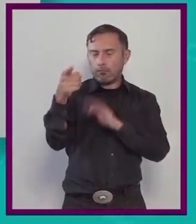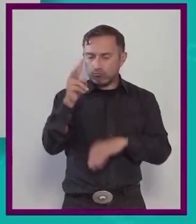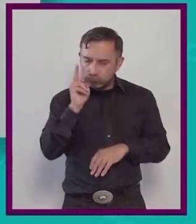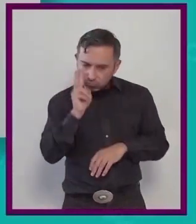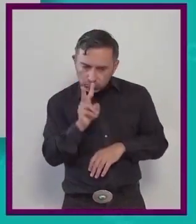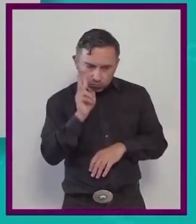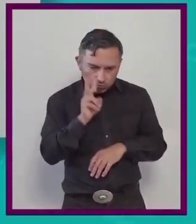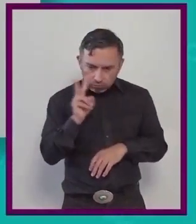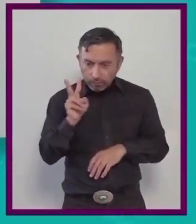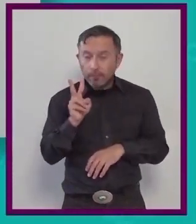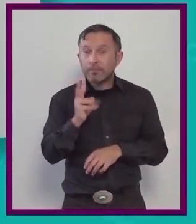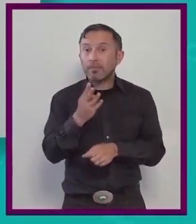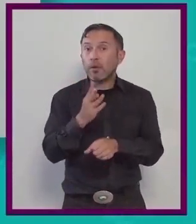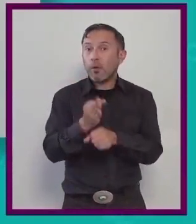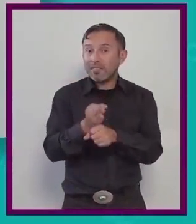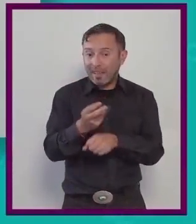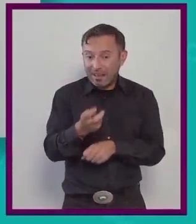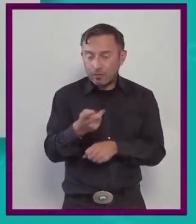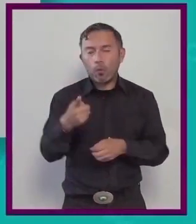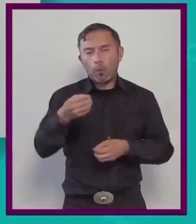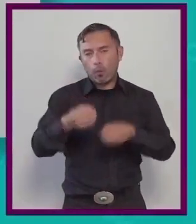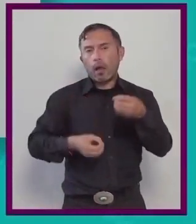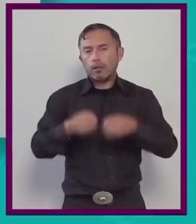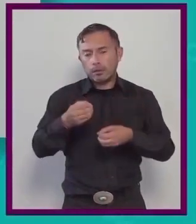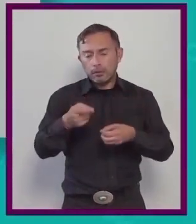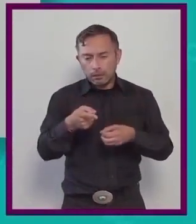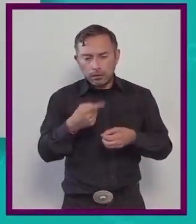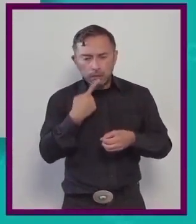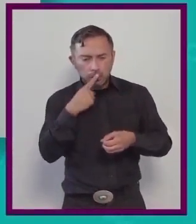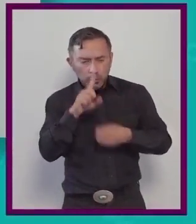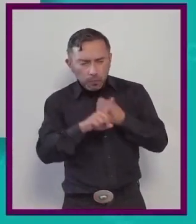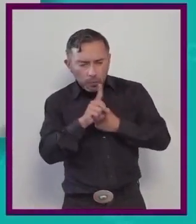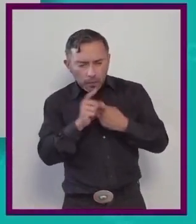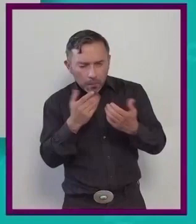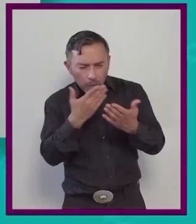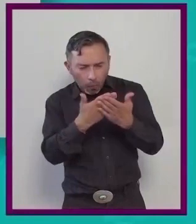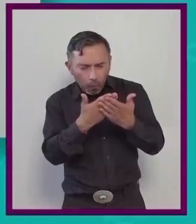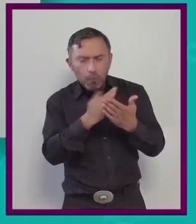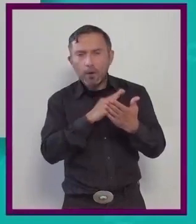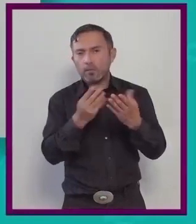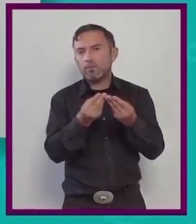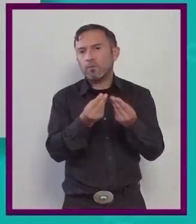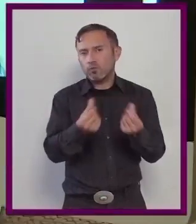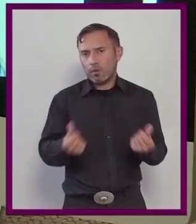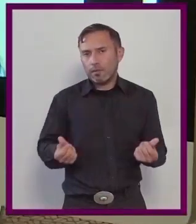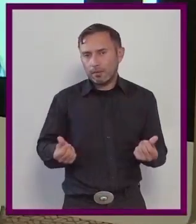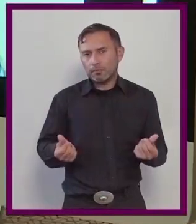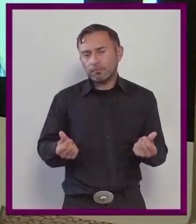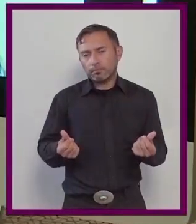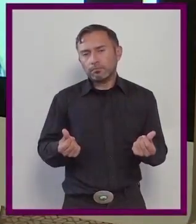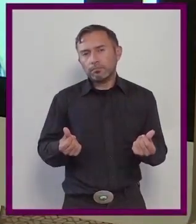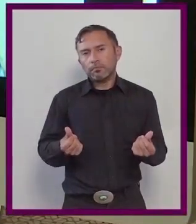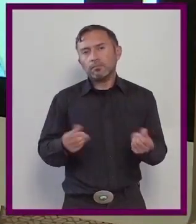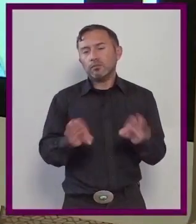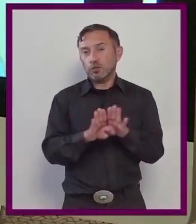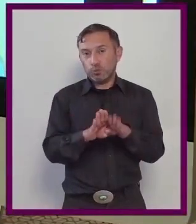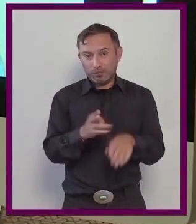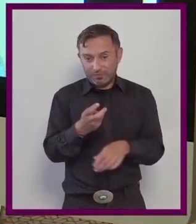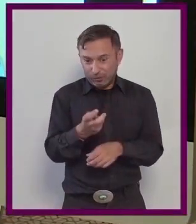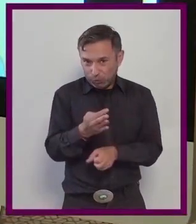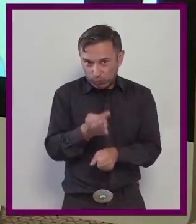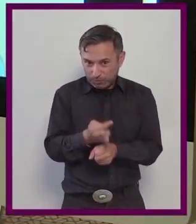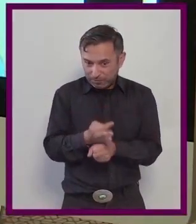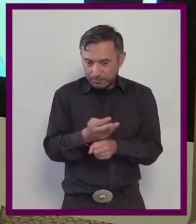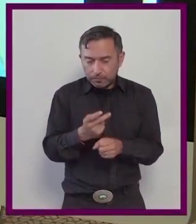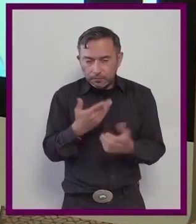juez y en ese mismo momento el juez resuelve lo que se le está presentando, es decir, resuelve el caso